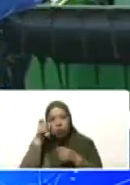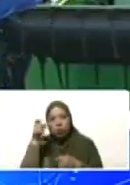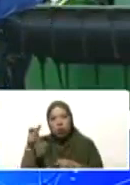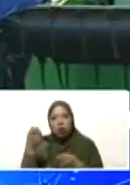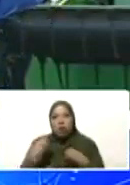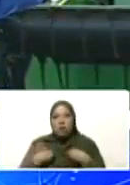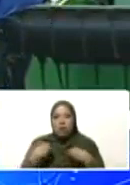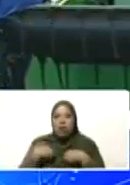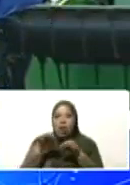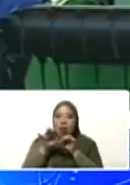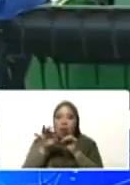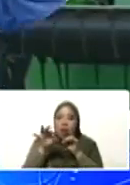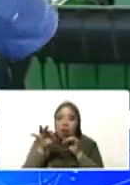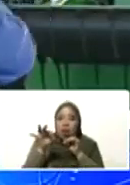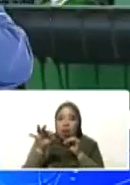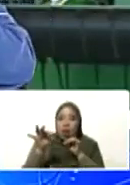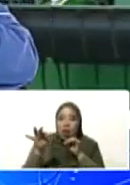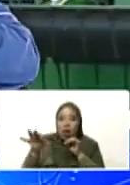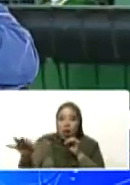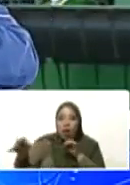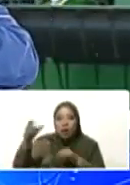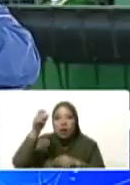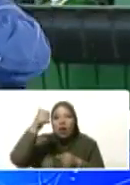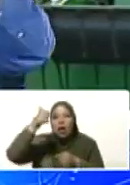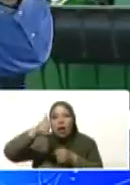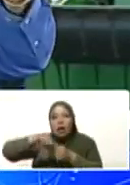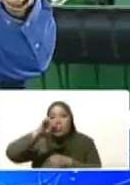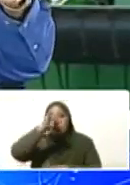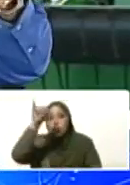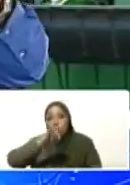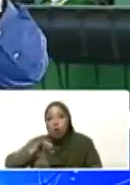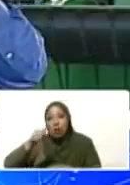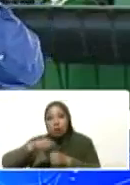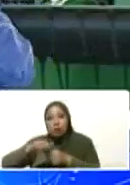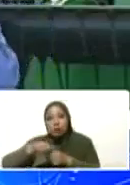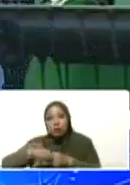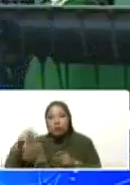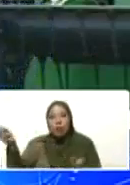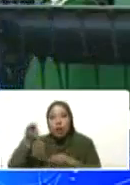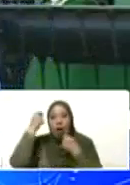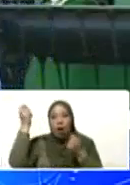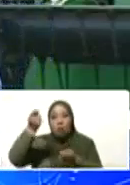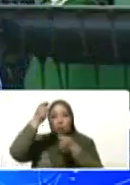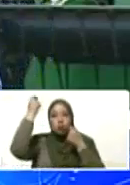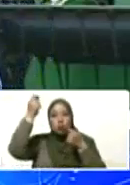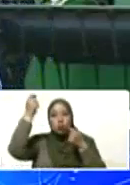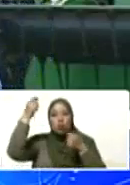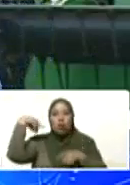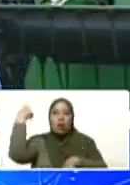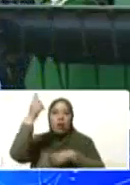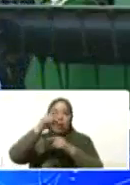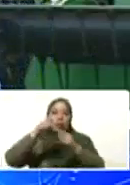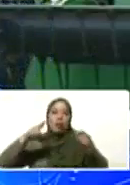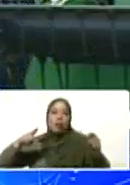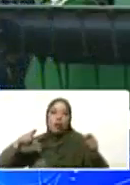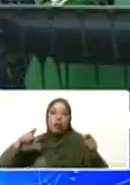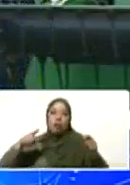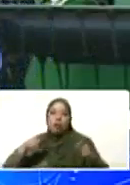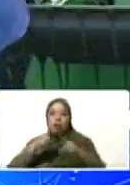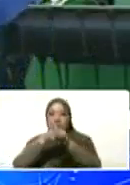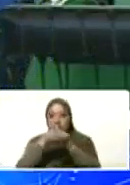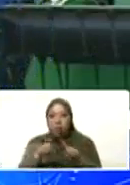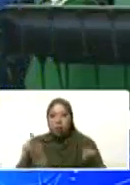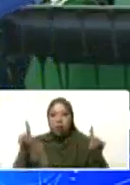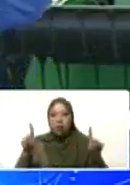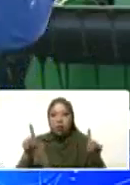allá, están en el Amazonas, están en el Apure, están por allá en Delta Macuro. Pero en